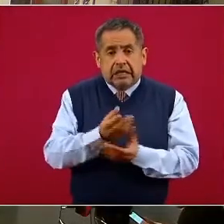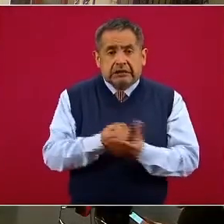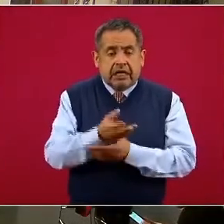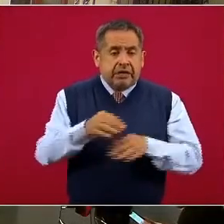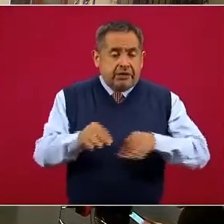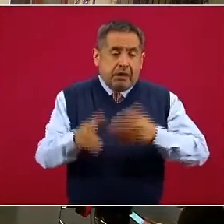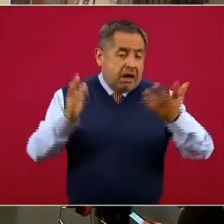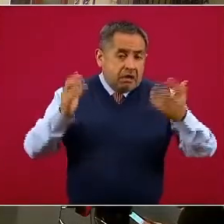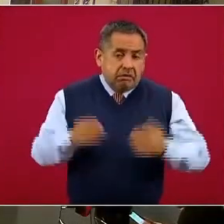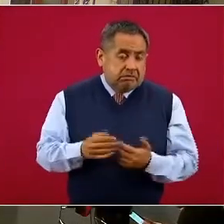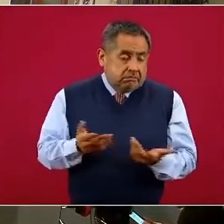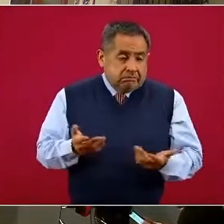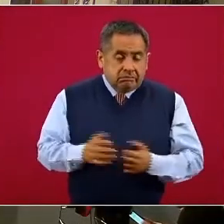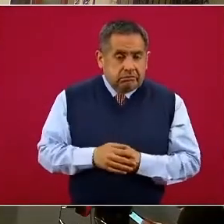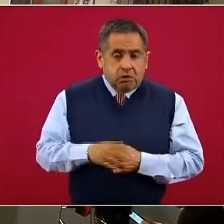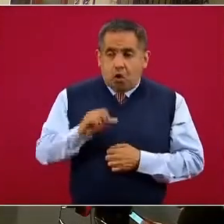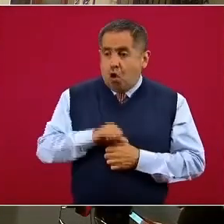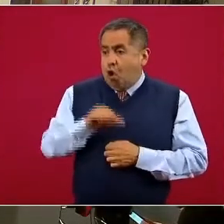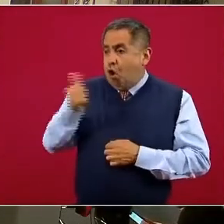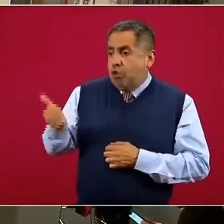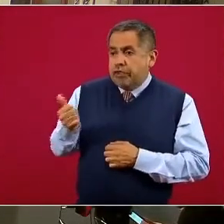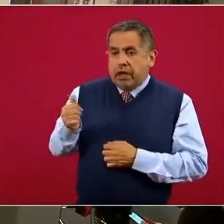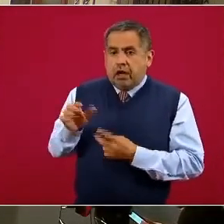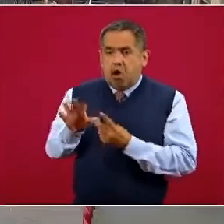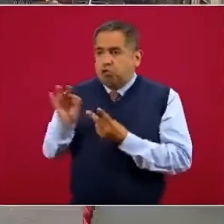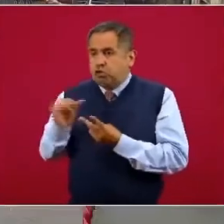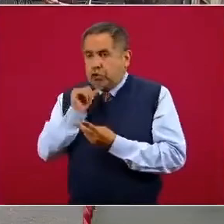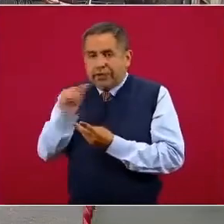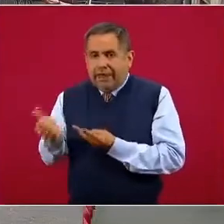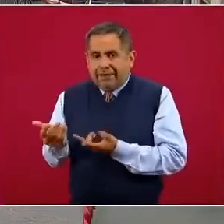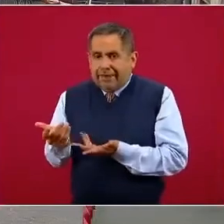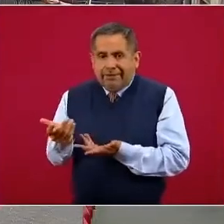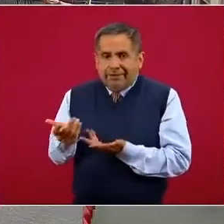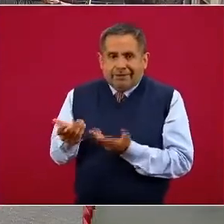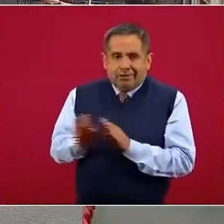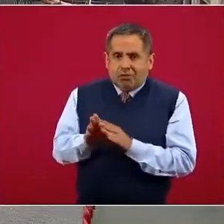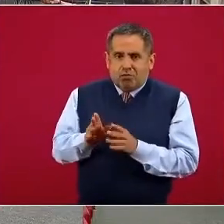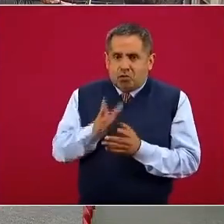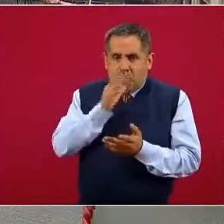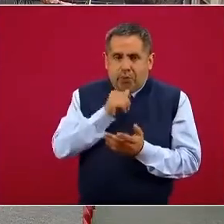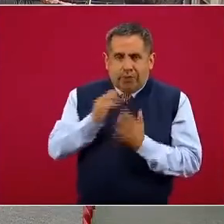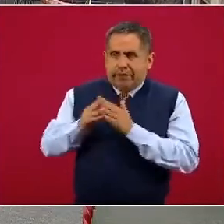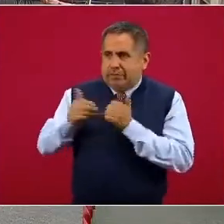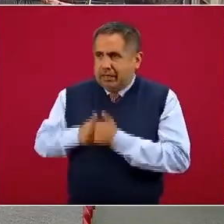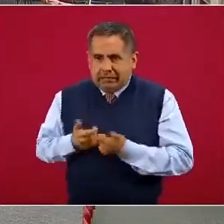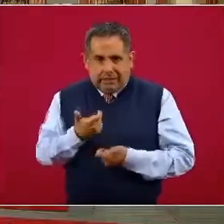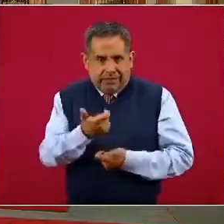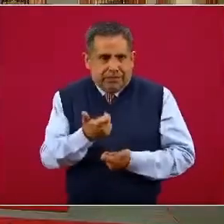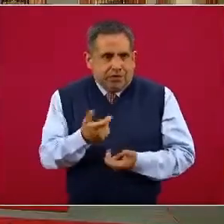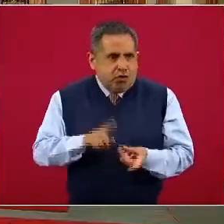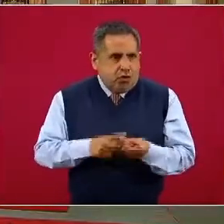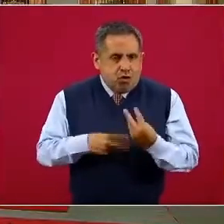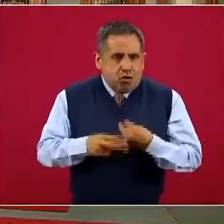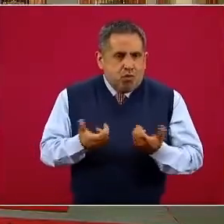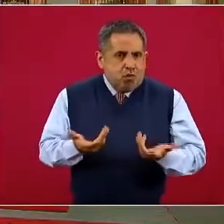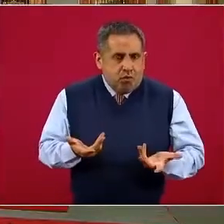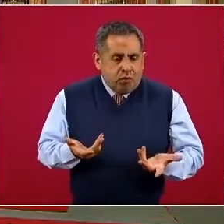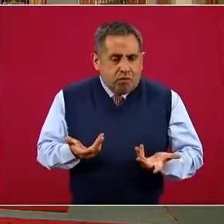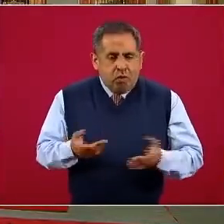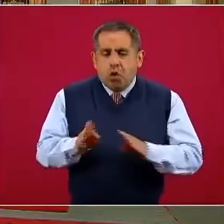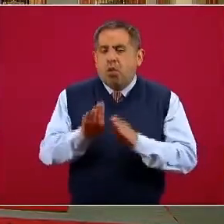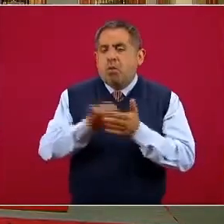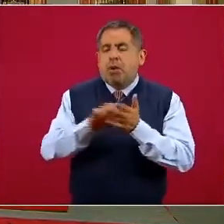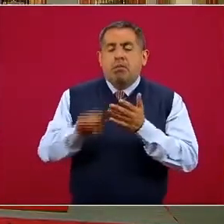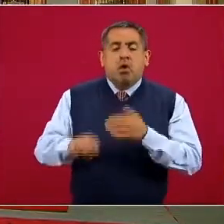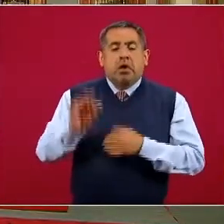ya sea porque no tienen ninguna otra posibilidad, ya sea porque